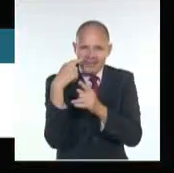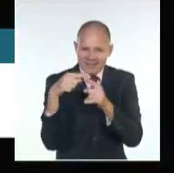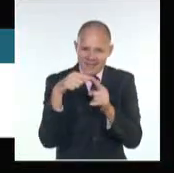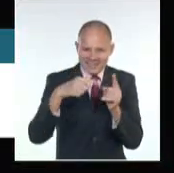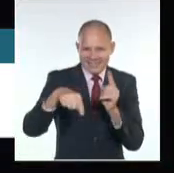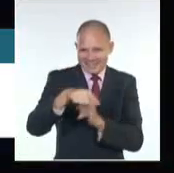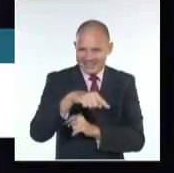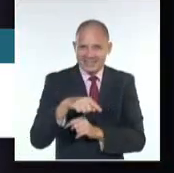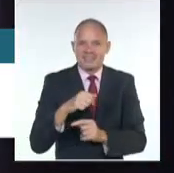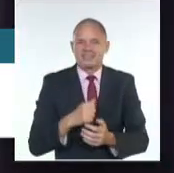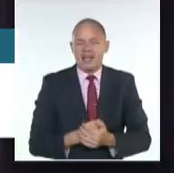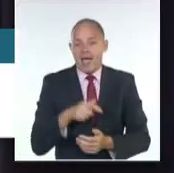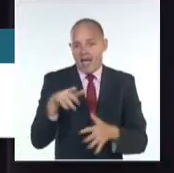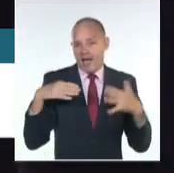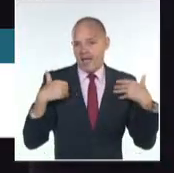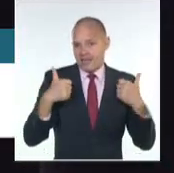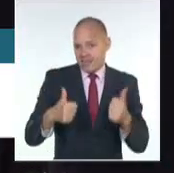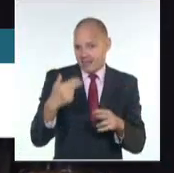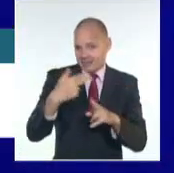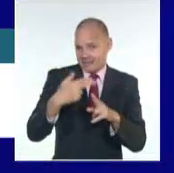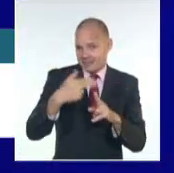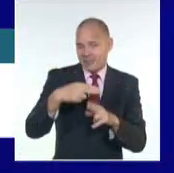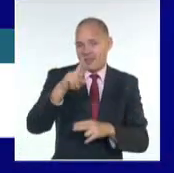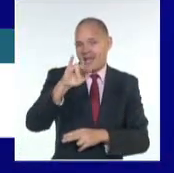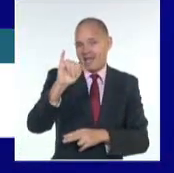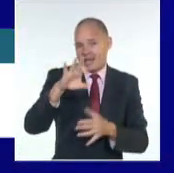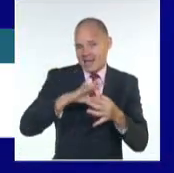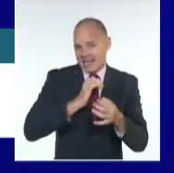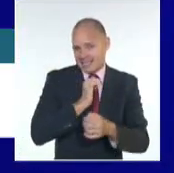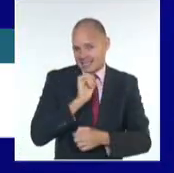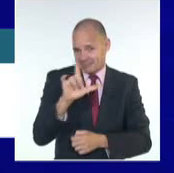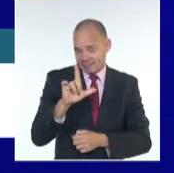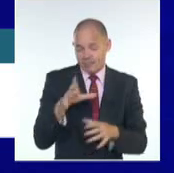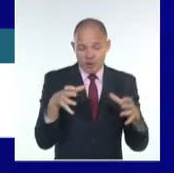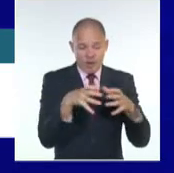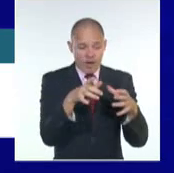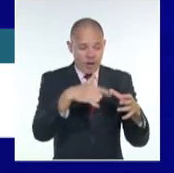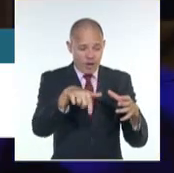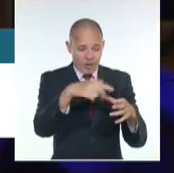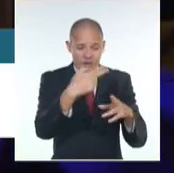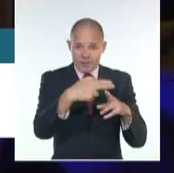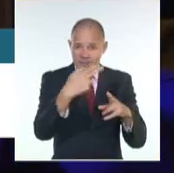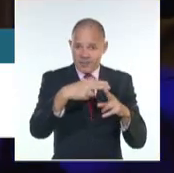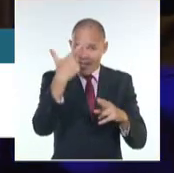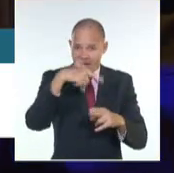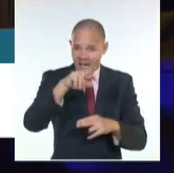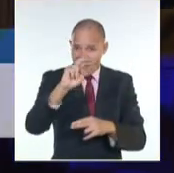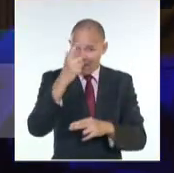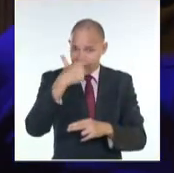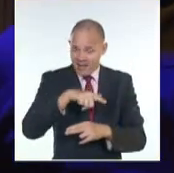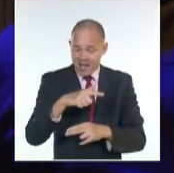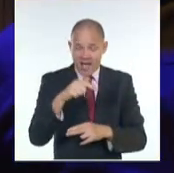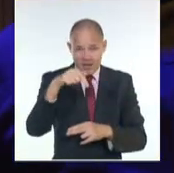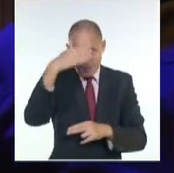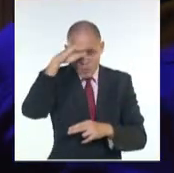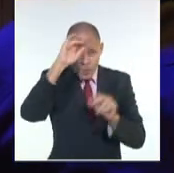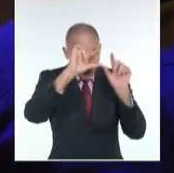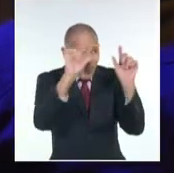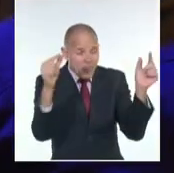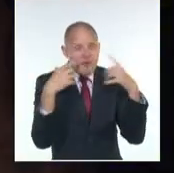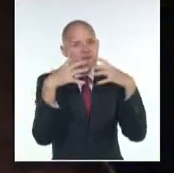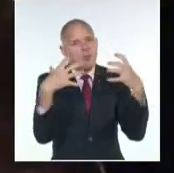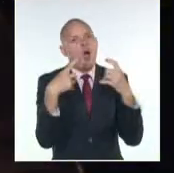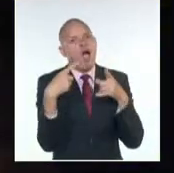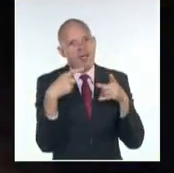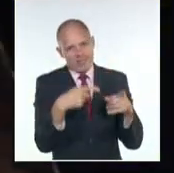Rigel González. Con 13 años de existencia, El Arca es considerado un referente en el teatro de títeres para niños. Las